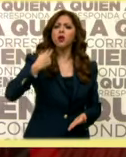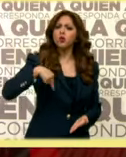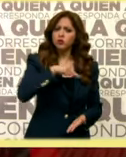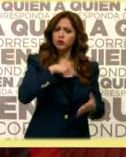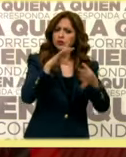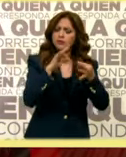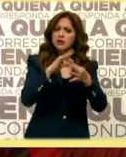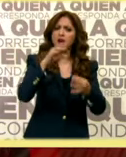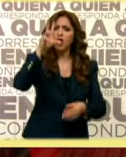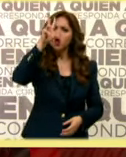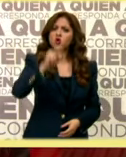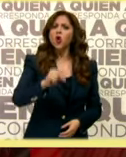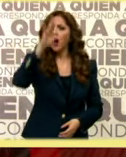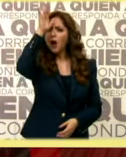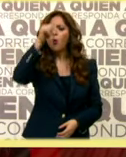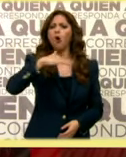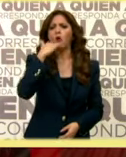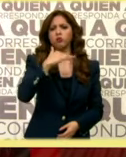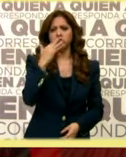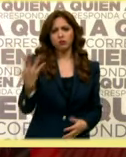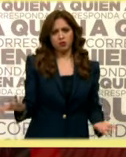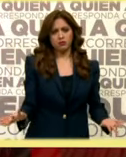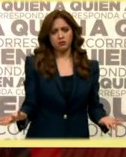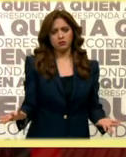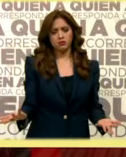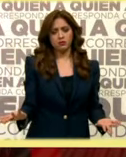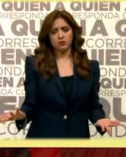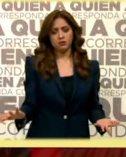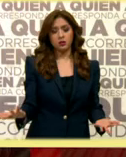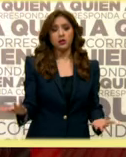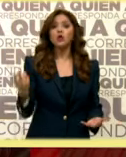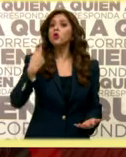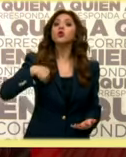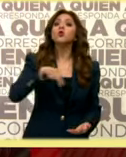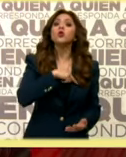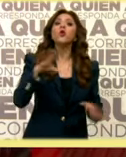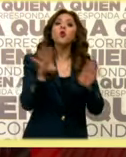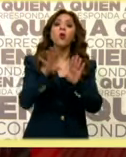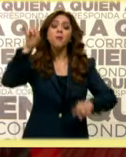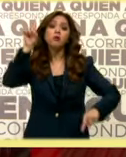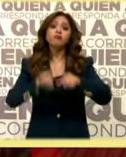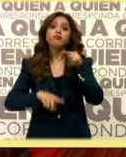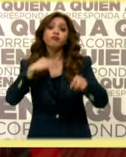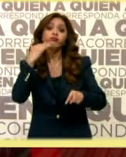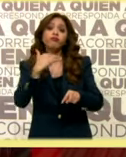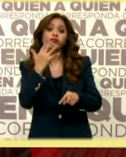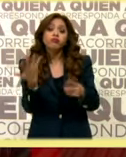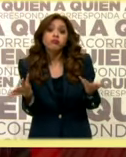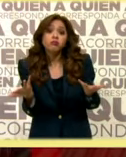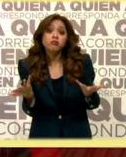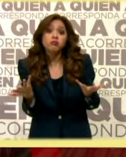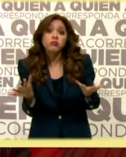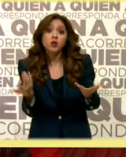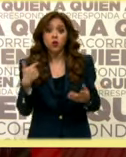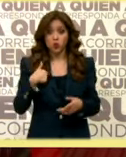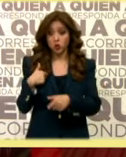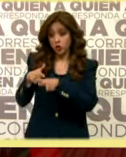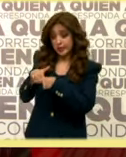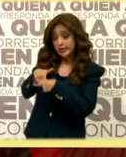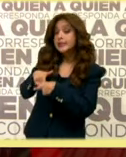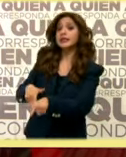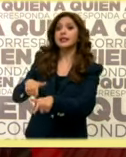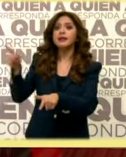corrupción. Mire, la única forma de empezar a luchar contra ella es no hacerla, no ser